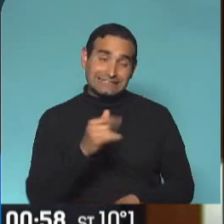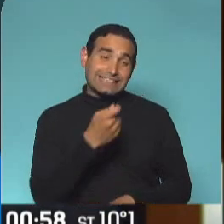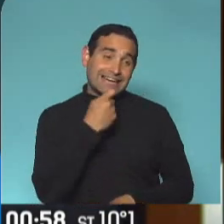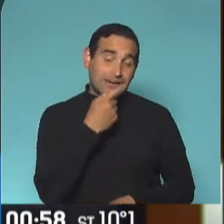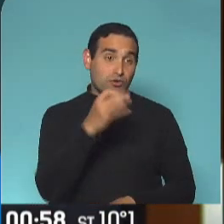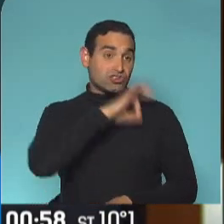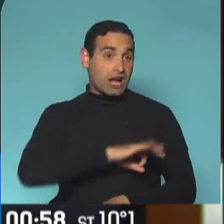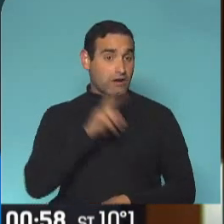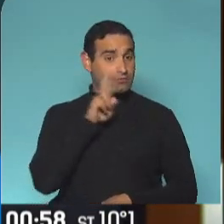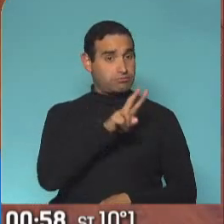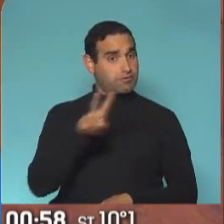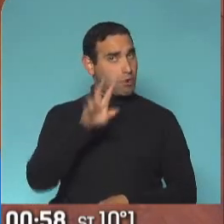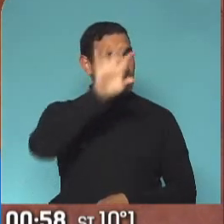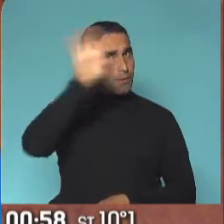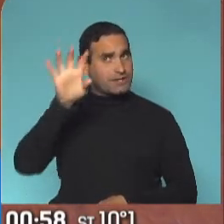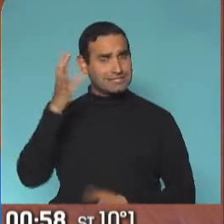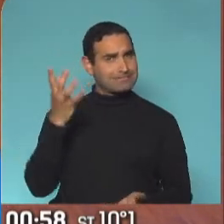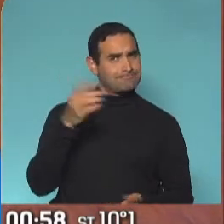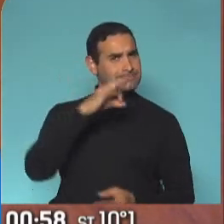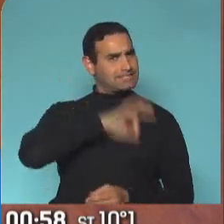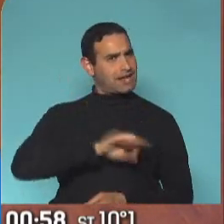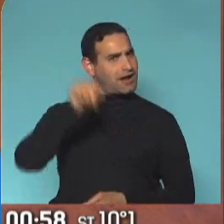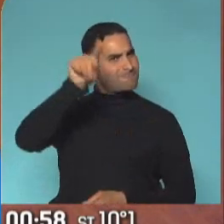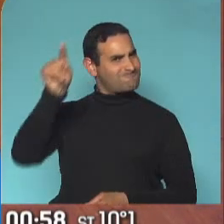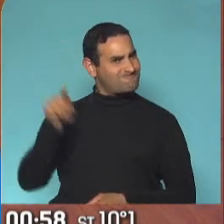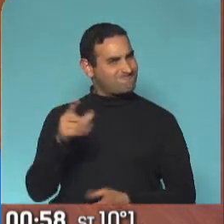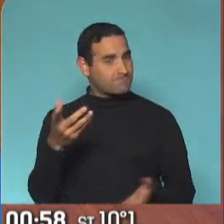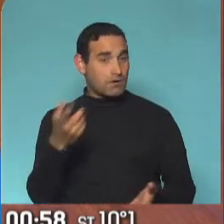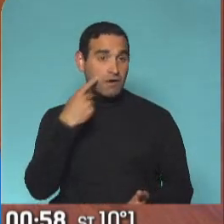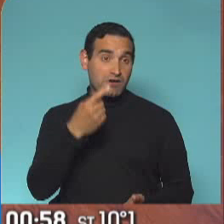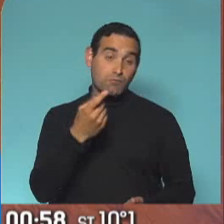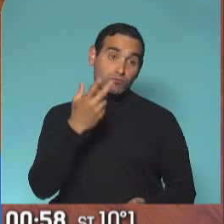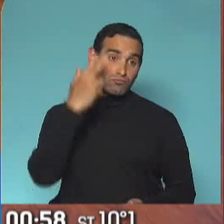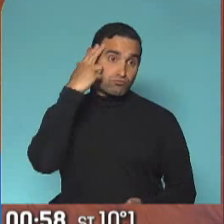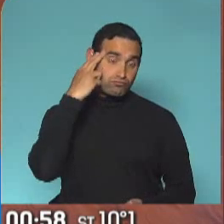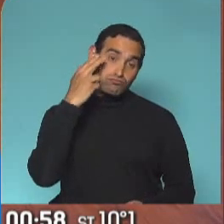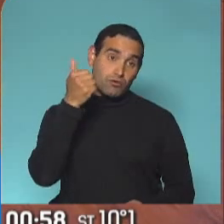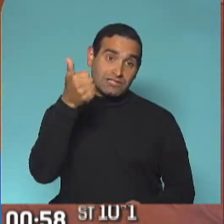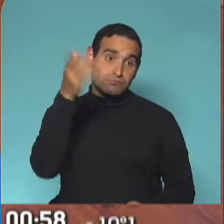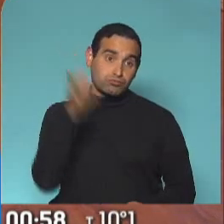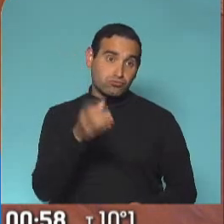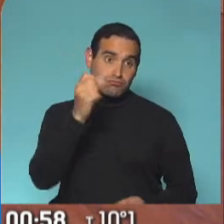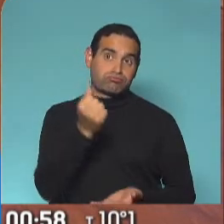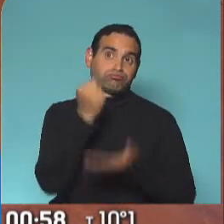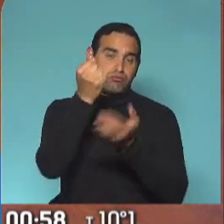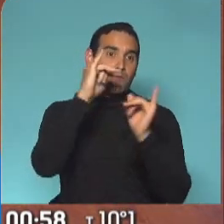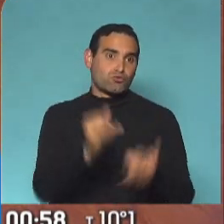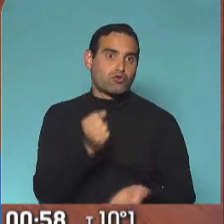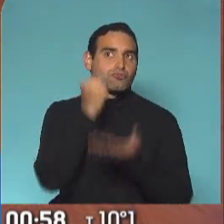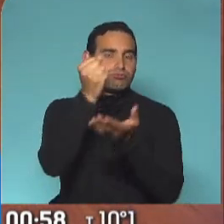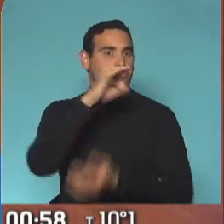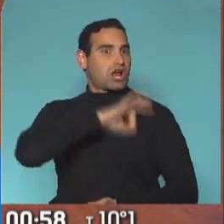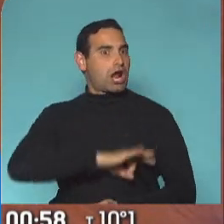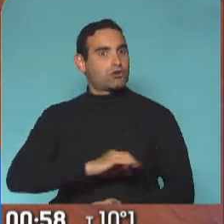niveles salariales de las distintas provincias. Si uno dijera, bueno, con ese nivel de porcentaje de presupuesto, tenemos salarios que